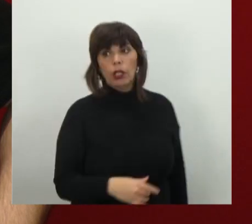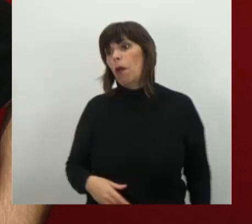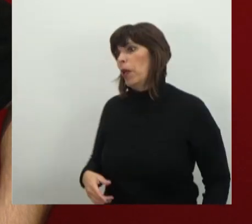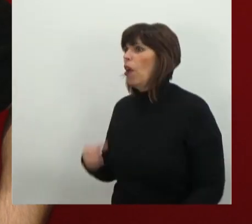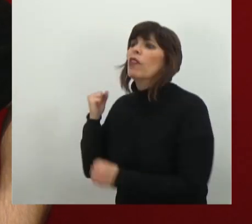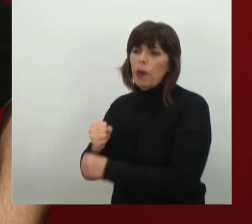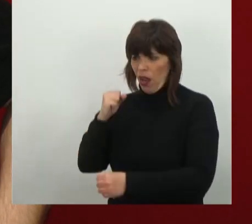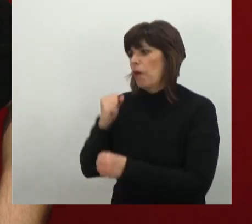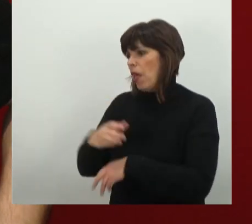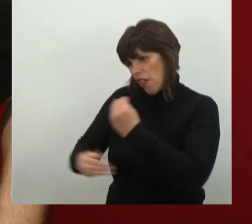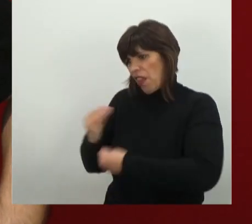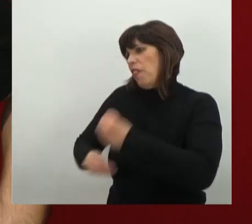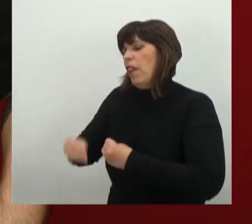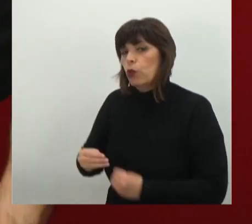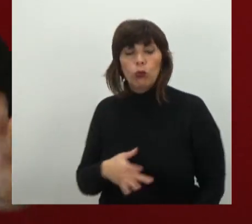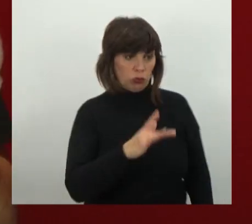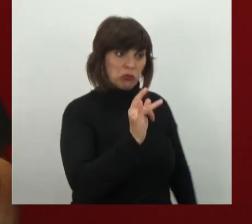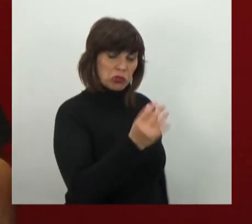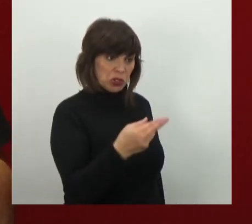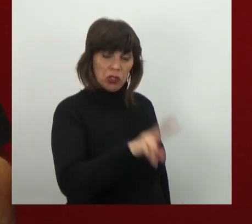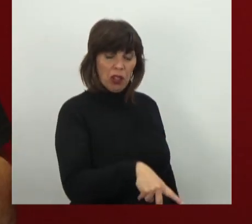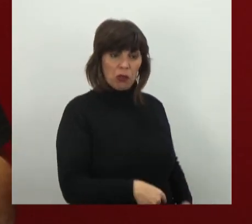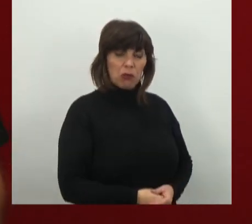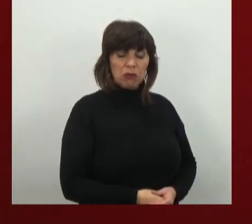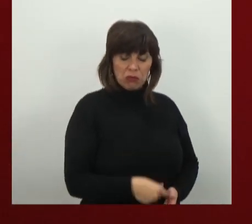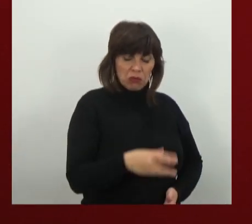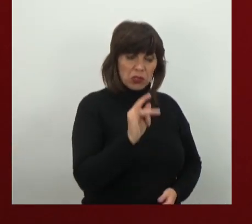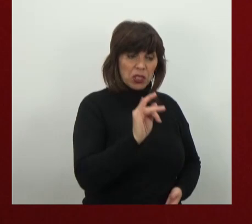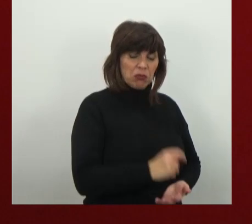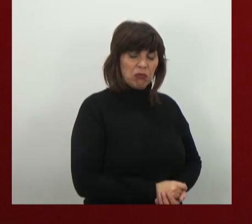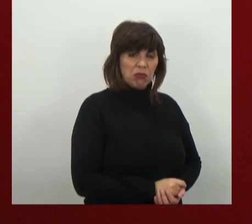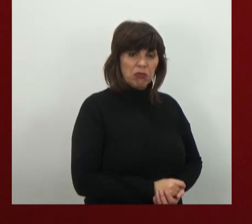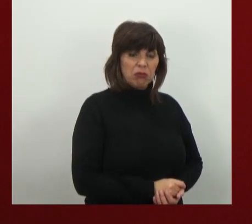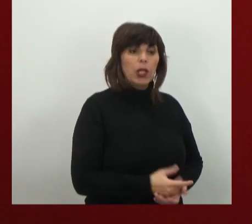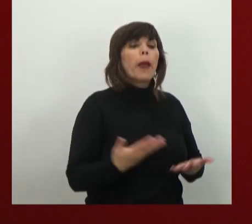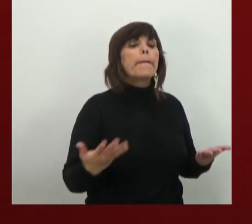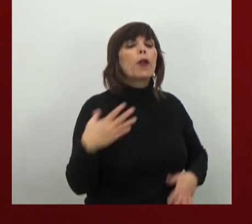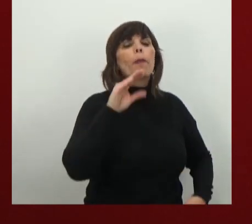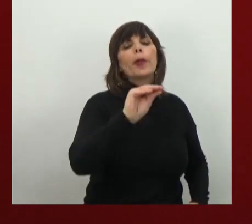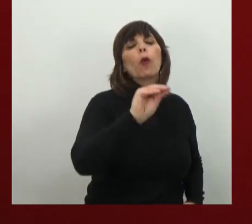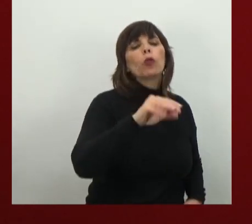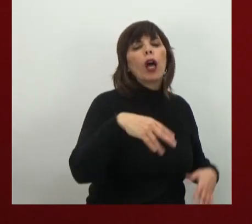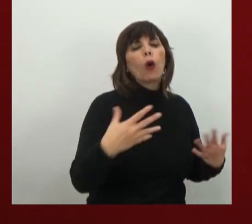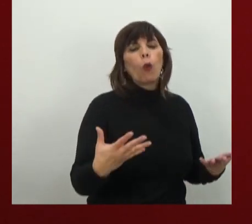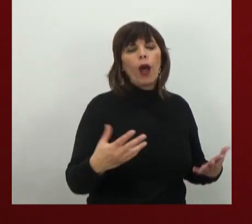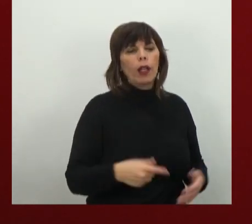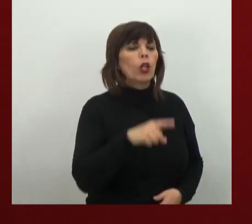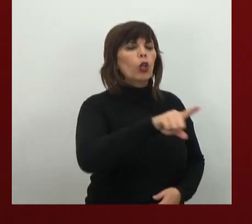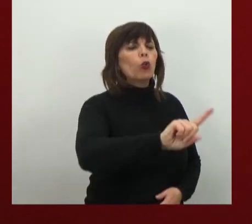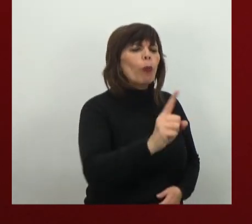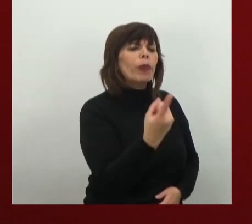sí, sí, tienes razón. Si nadie lo pone en duda. La pregunta es, ¿qué haces